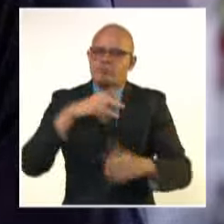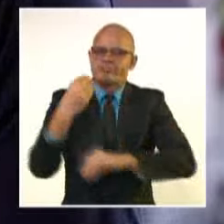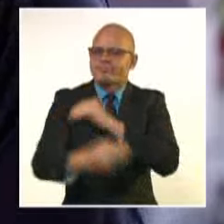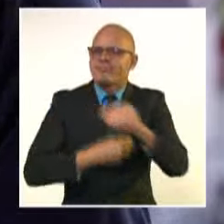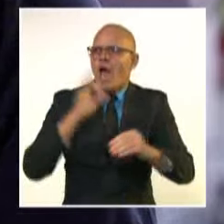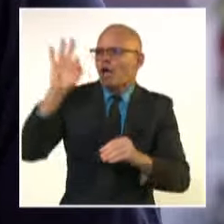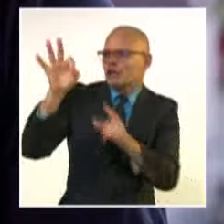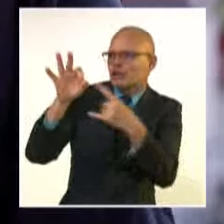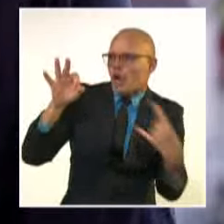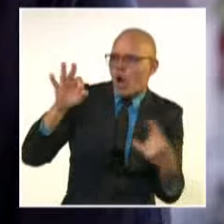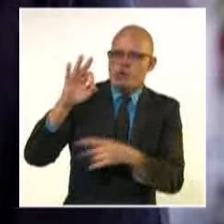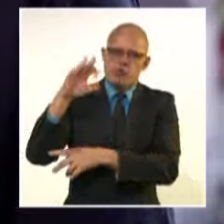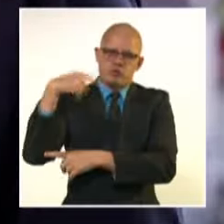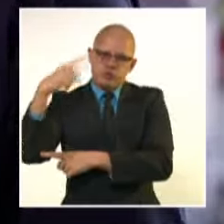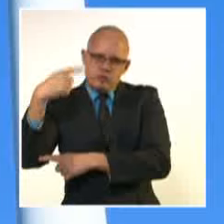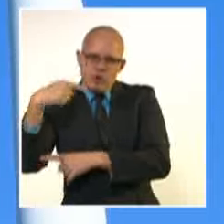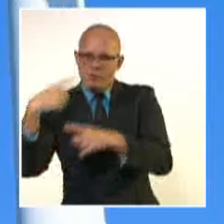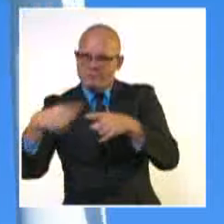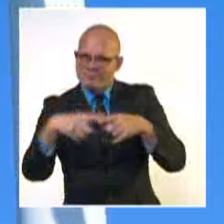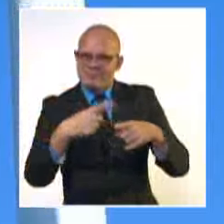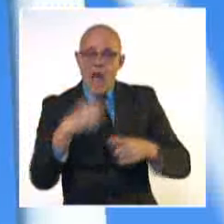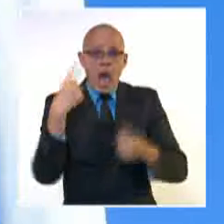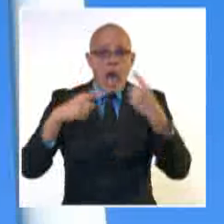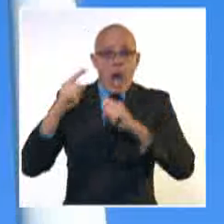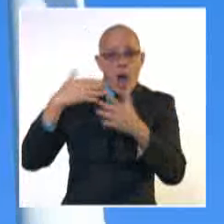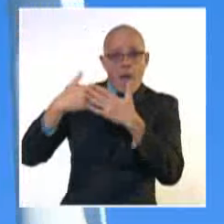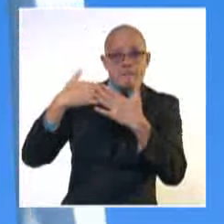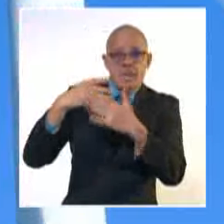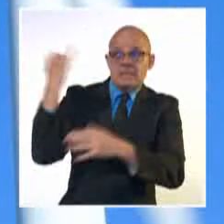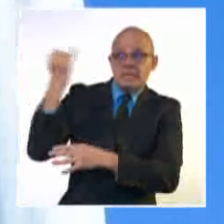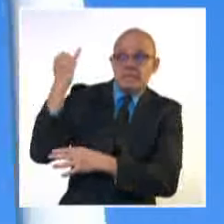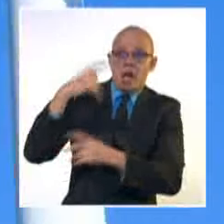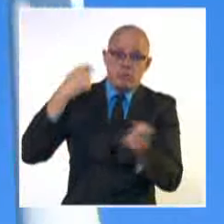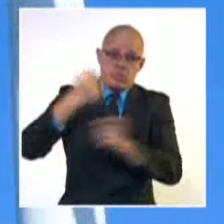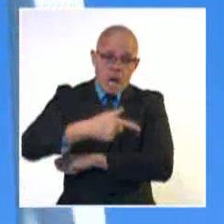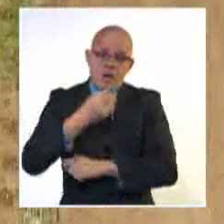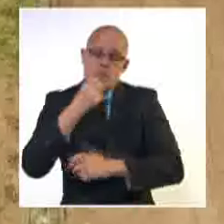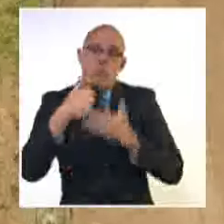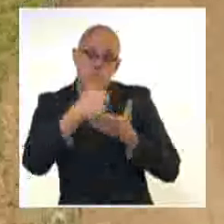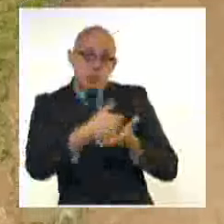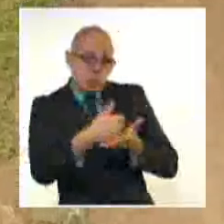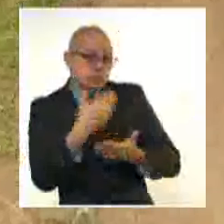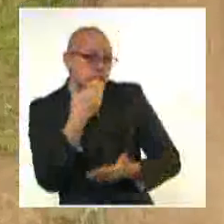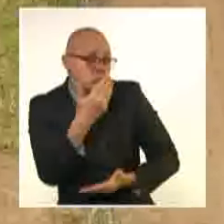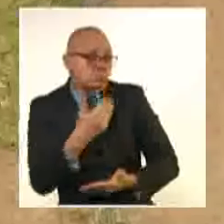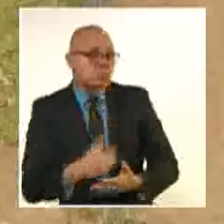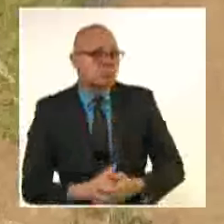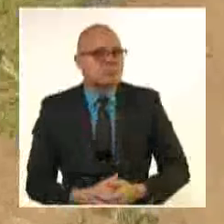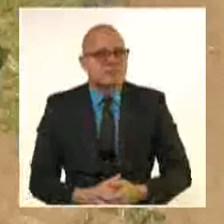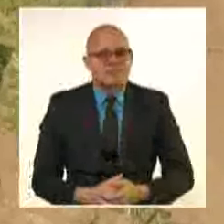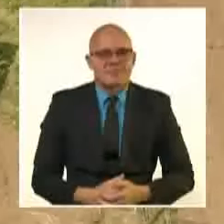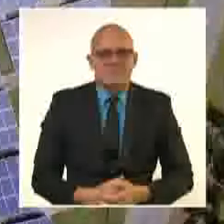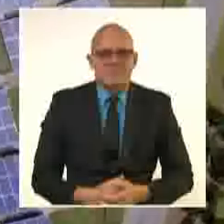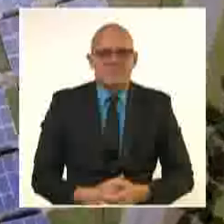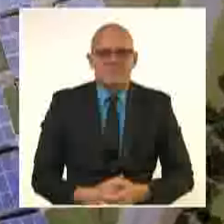algunas que proveen fondos muy importantes para financiar las fuentes renovables de energía.